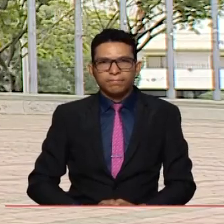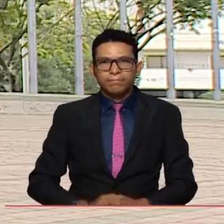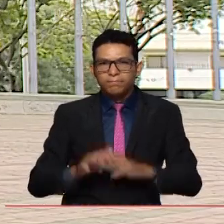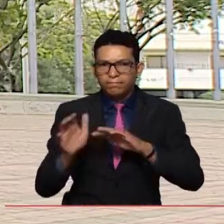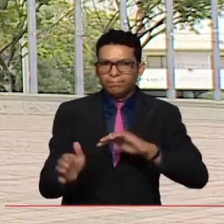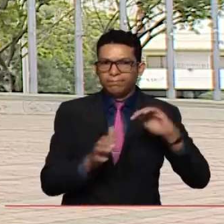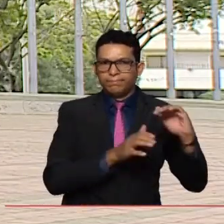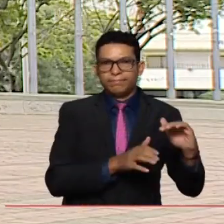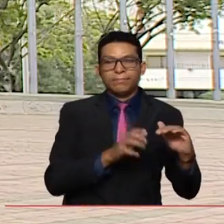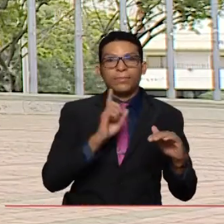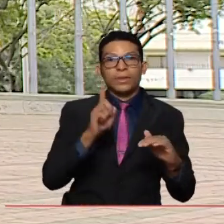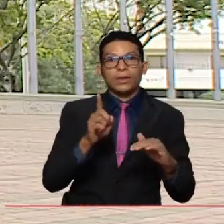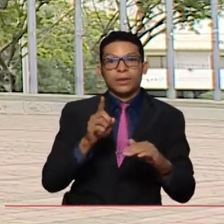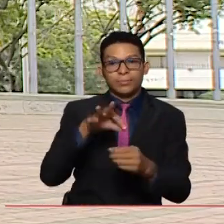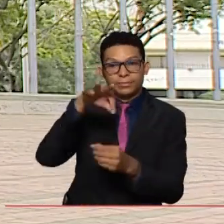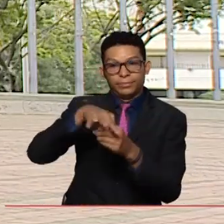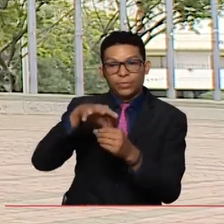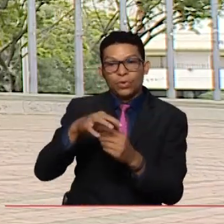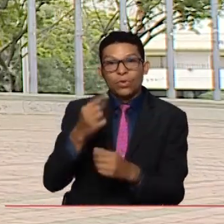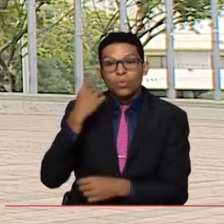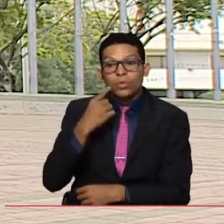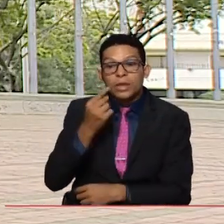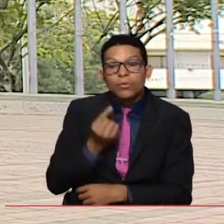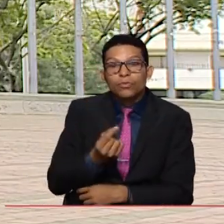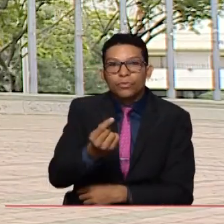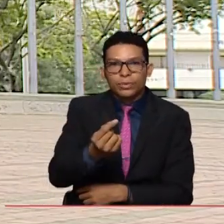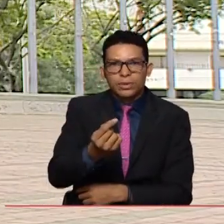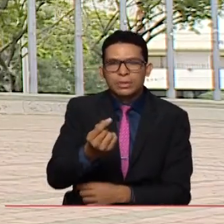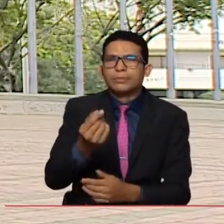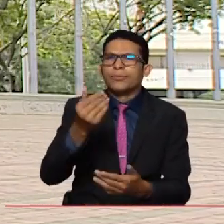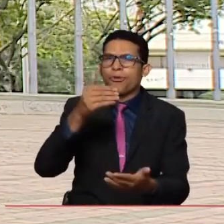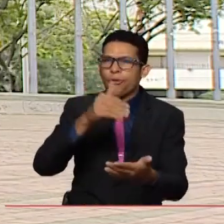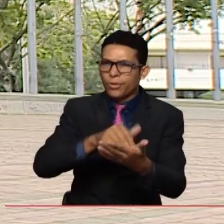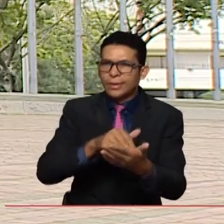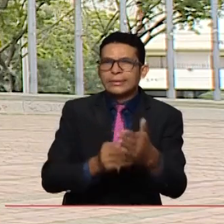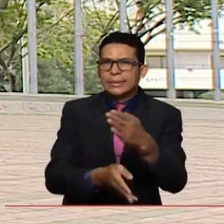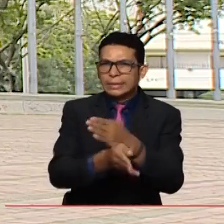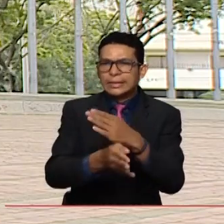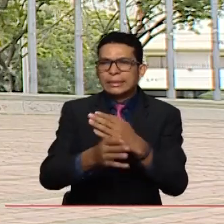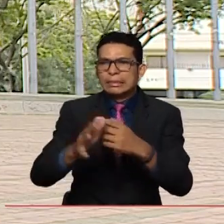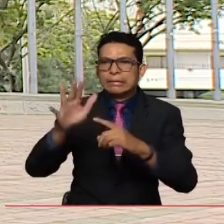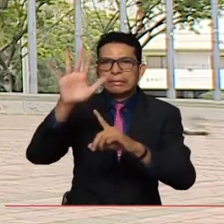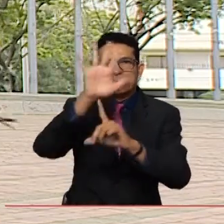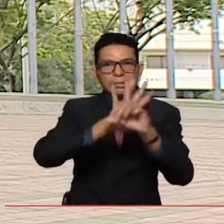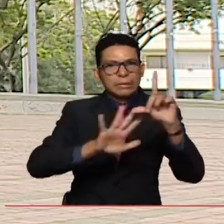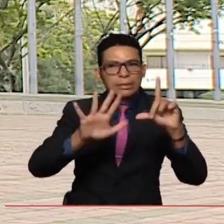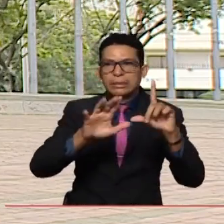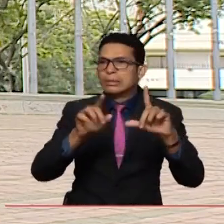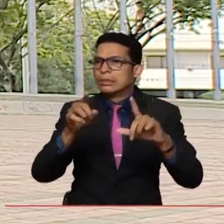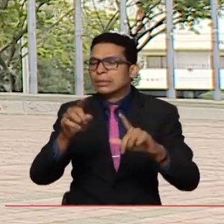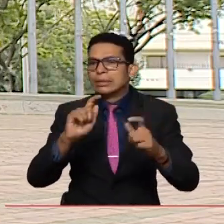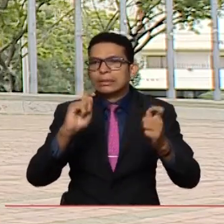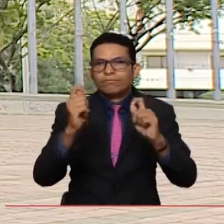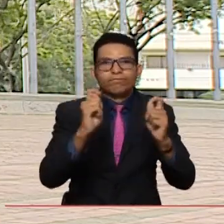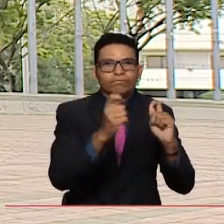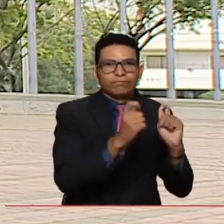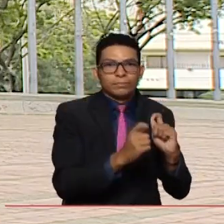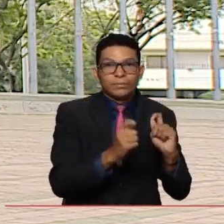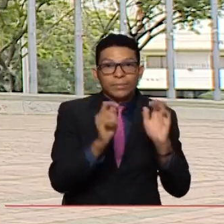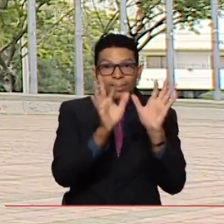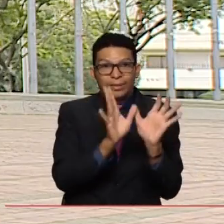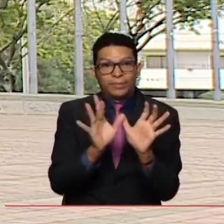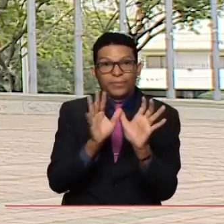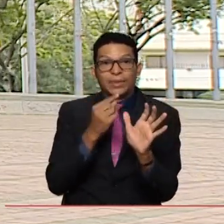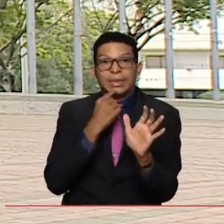Por otra parte, a un día de los comicios regionales, el panorama sigue cambiando en varias zonas del Pacífico colombiano. La Defensoría del Pueblo alerta